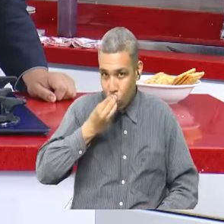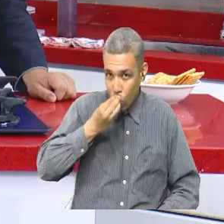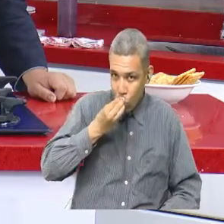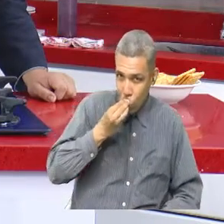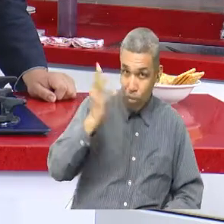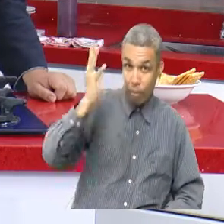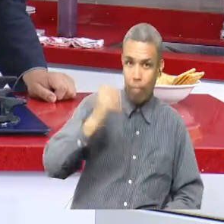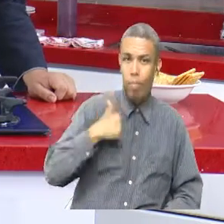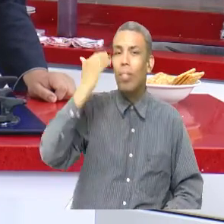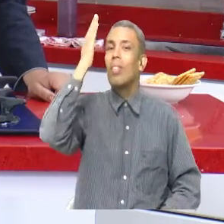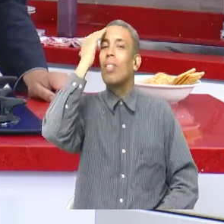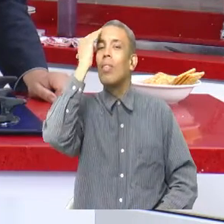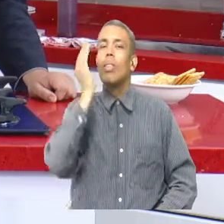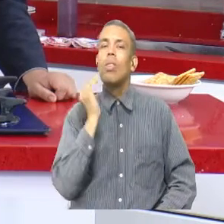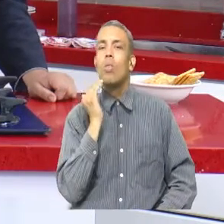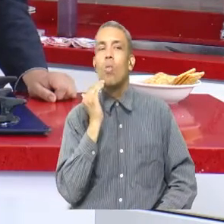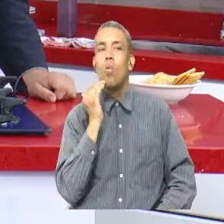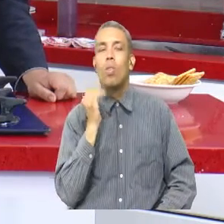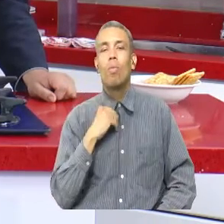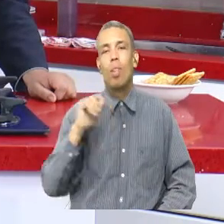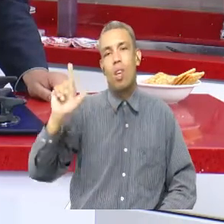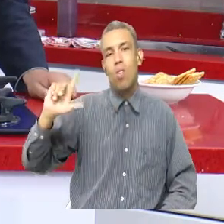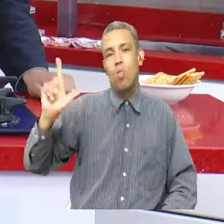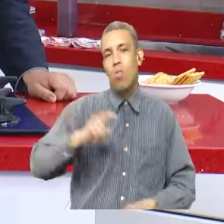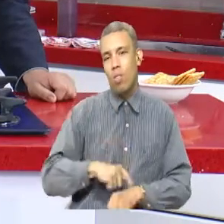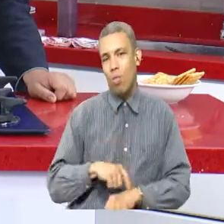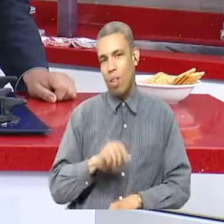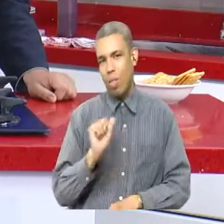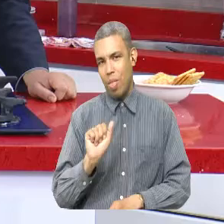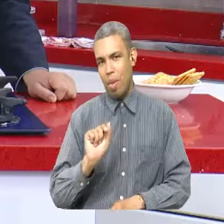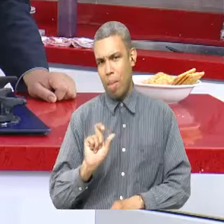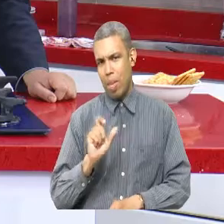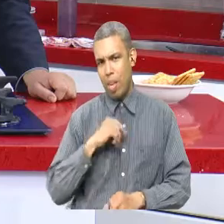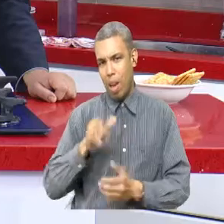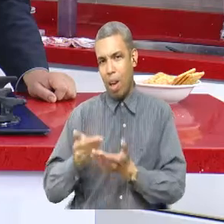una cita nuevamente el lunes a partir de las 10 y media, solo media horita, de 10 y